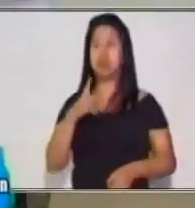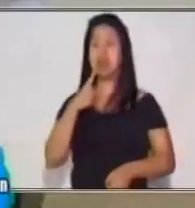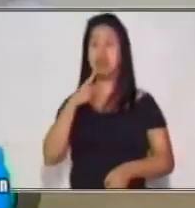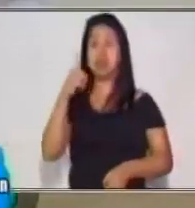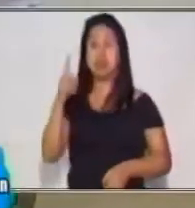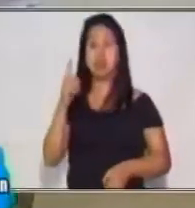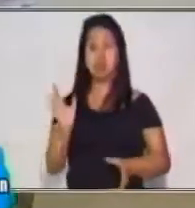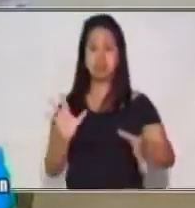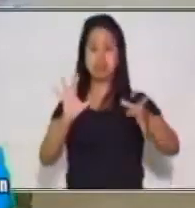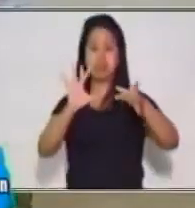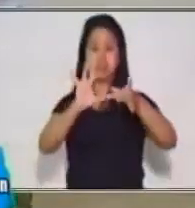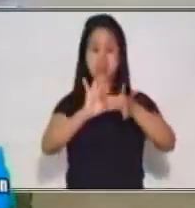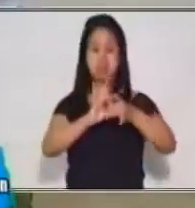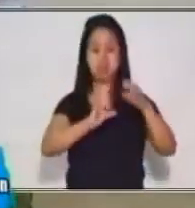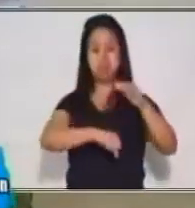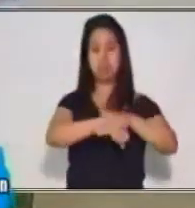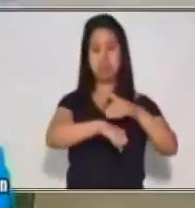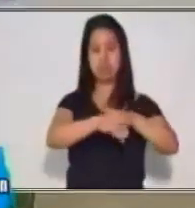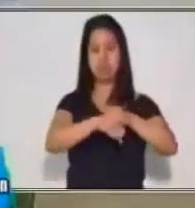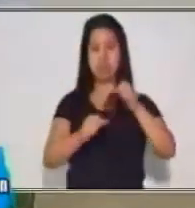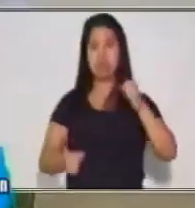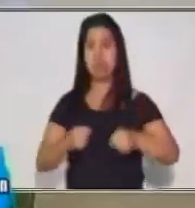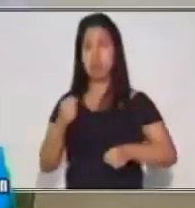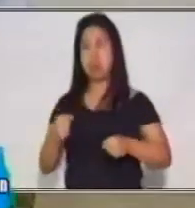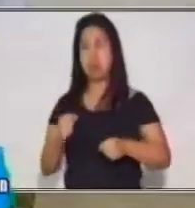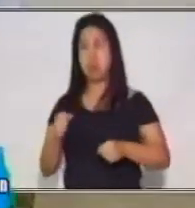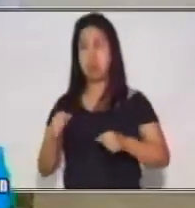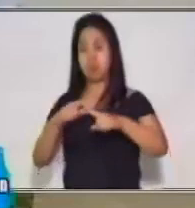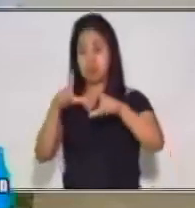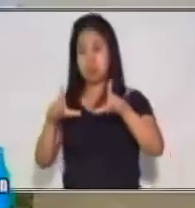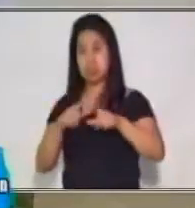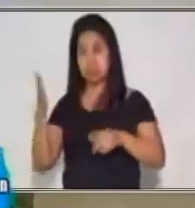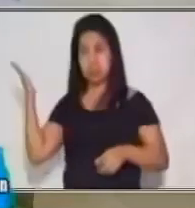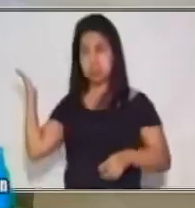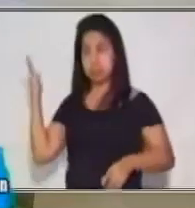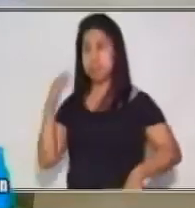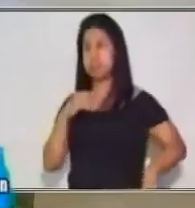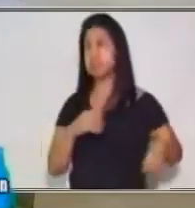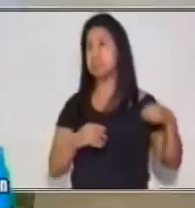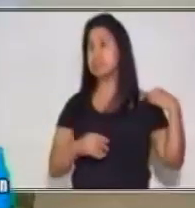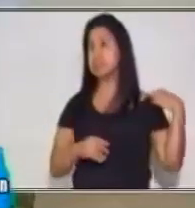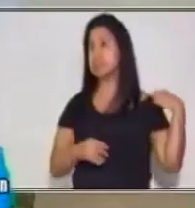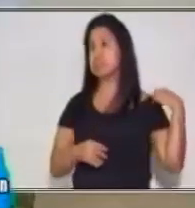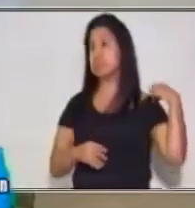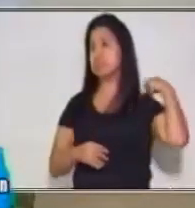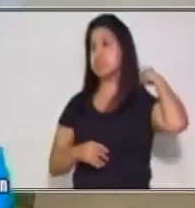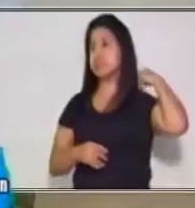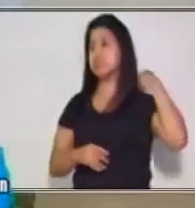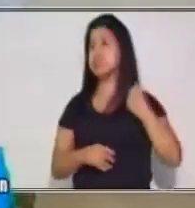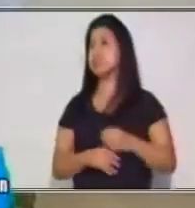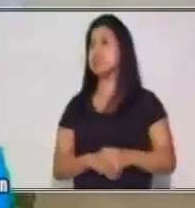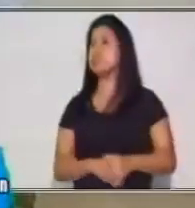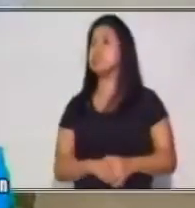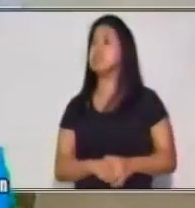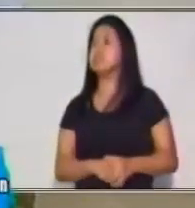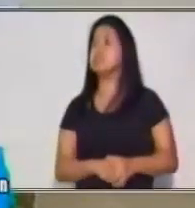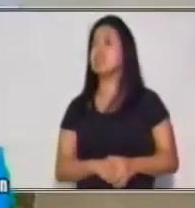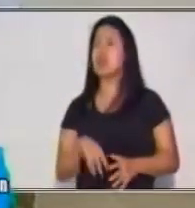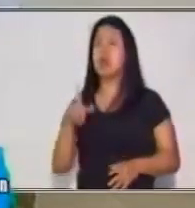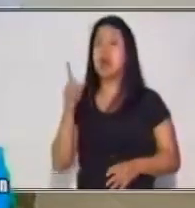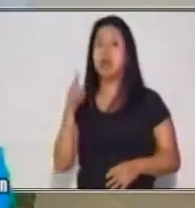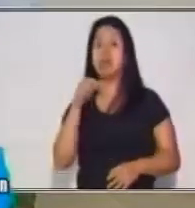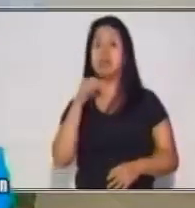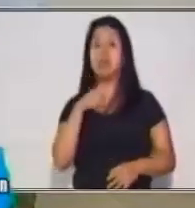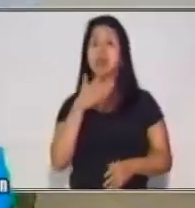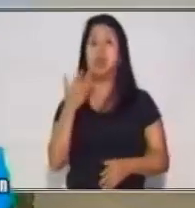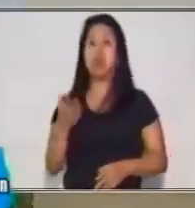La pregunta 5 dice así. ¿Cuántos prefieren fútbol y maratón? Fútbol y maratón. Entonces, si nos